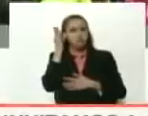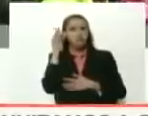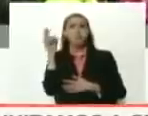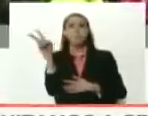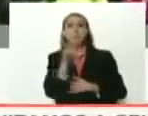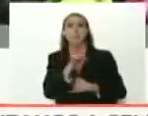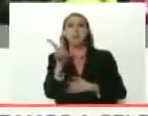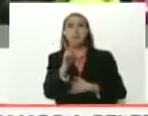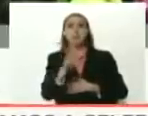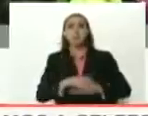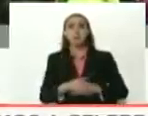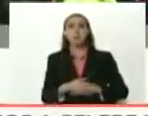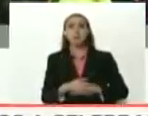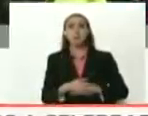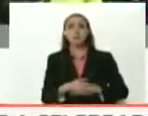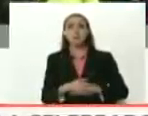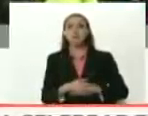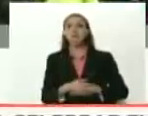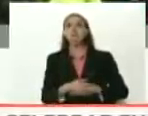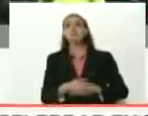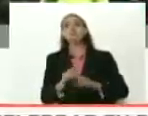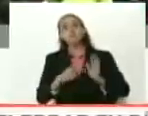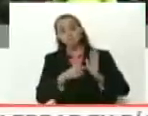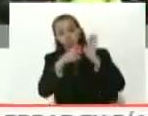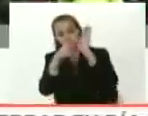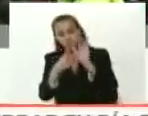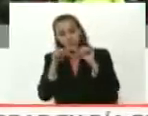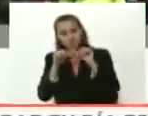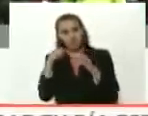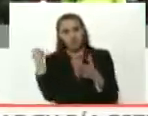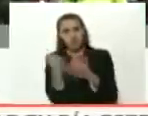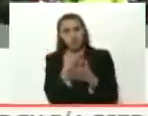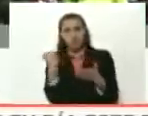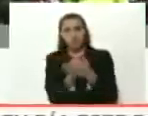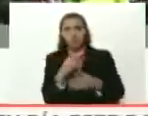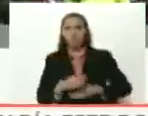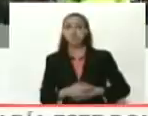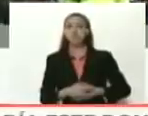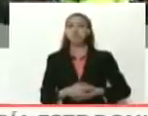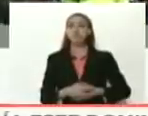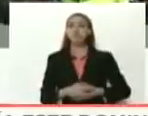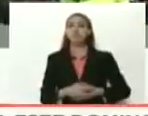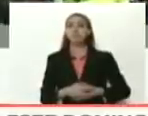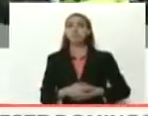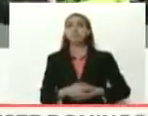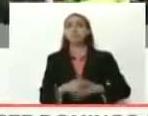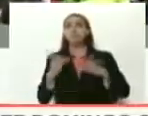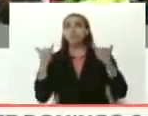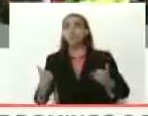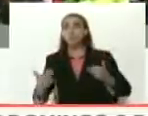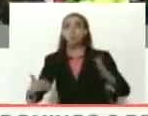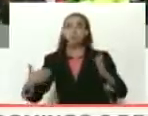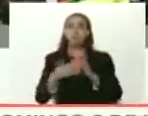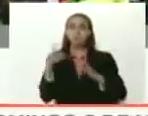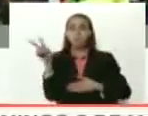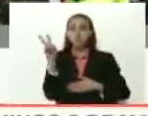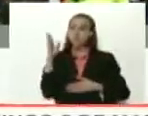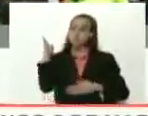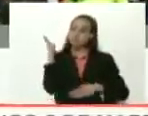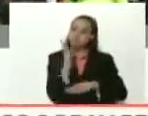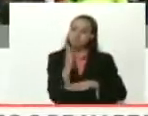venezolana que ha estado al frente y sigue luchando. Hoy que Venezuela es asediada, que es